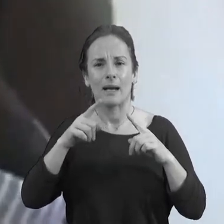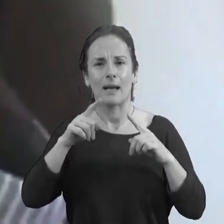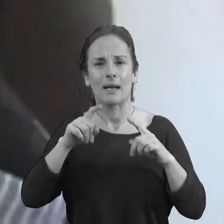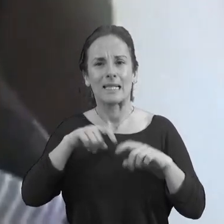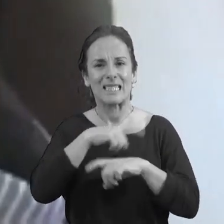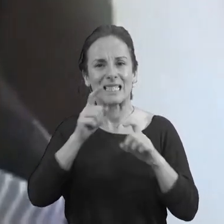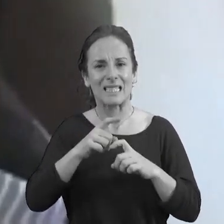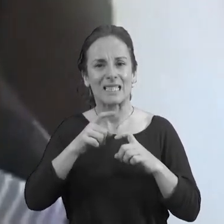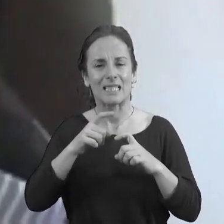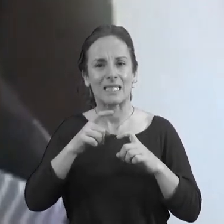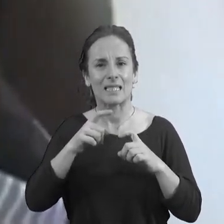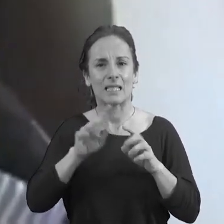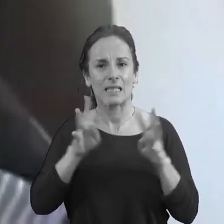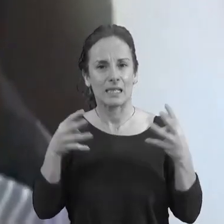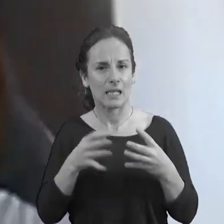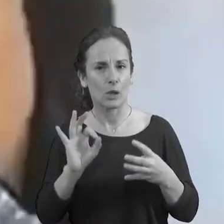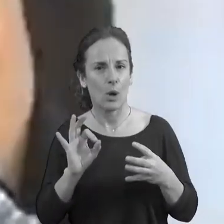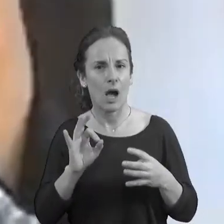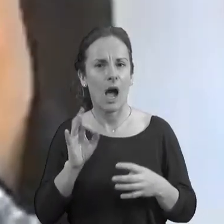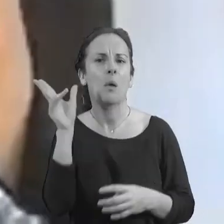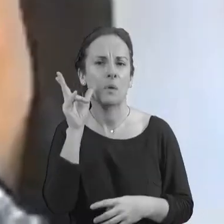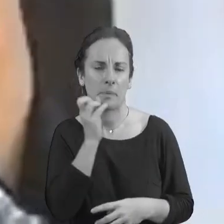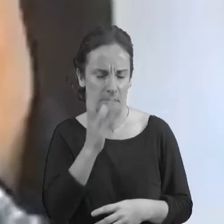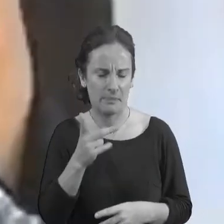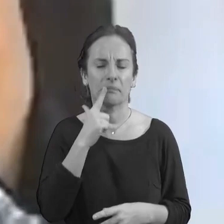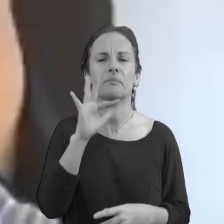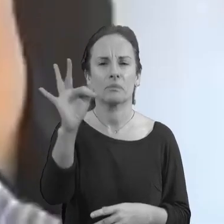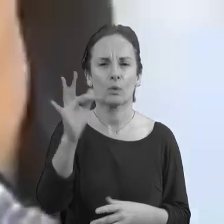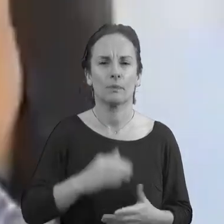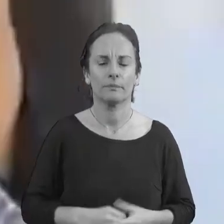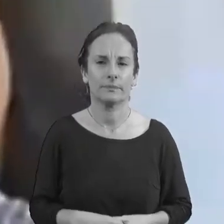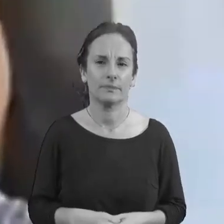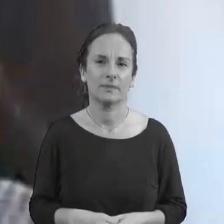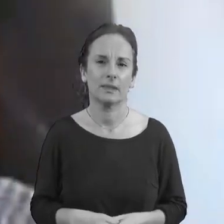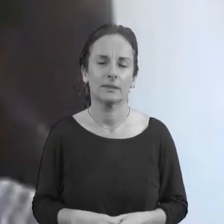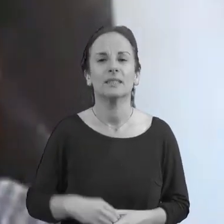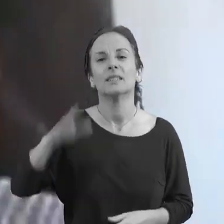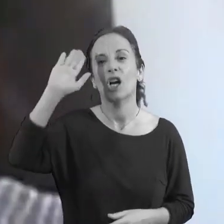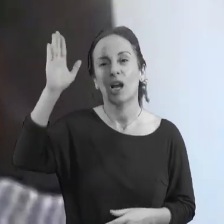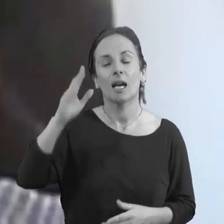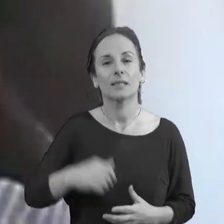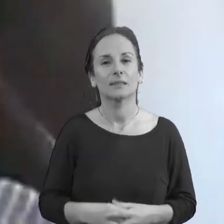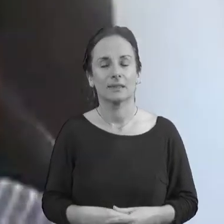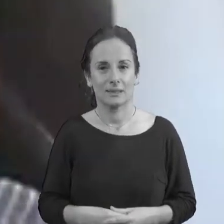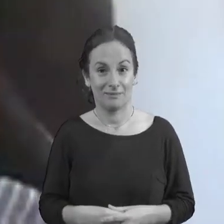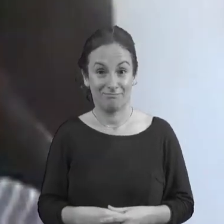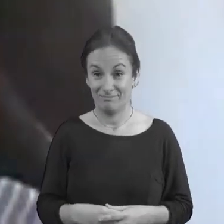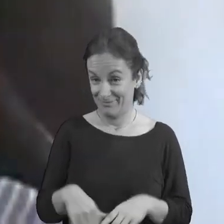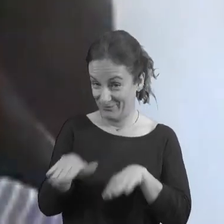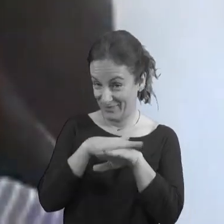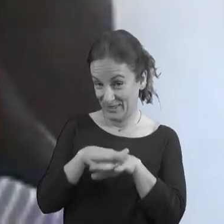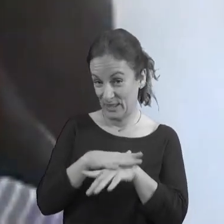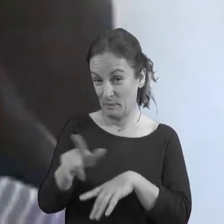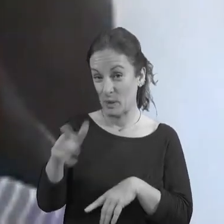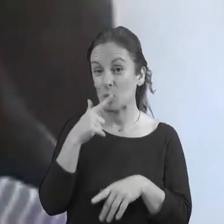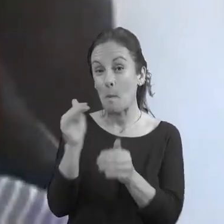Ahora. Ahora puede. Pues Rosa, tu turno. Sí, yo tengo... Hola. No, Rosa, estás en minoría, ¿eh? No sé